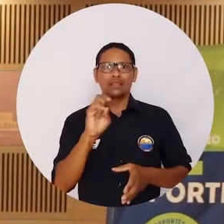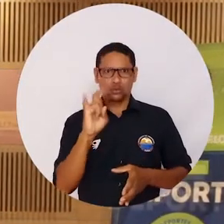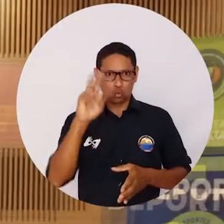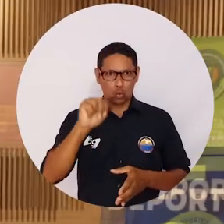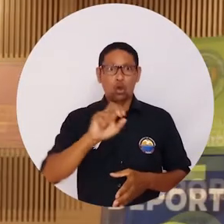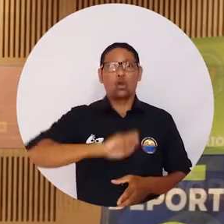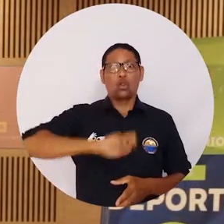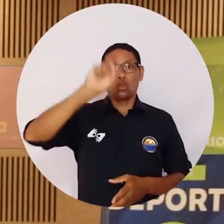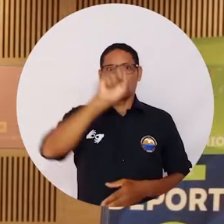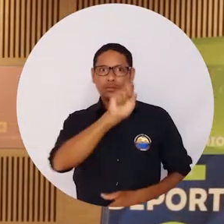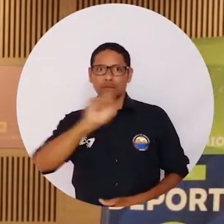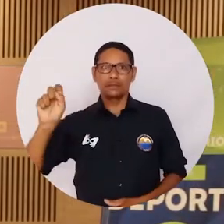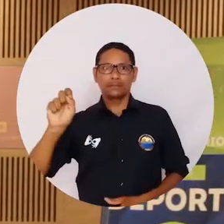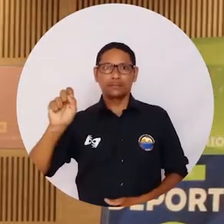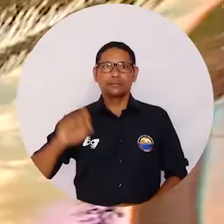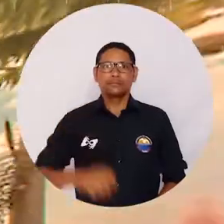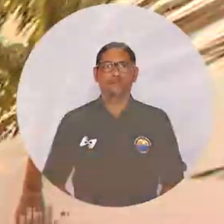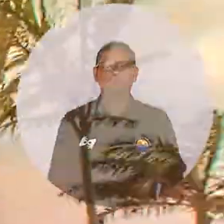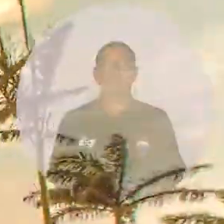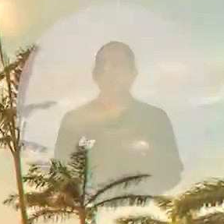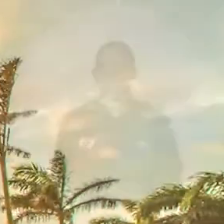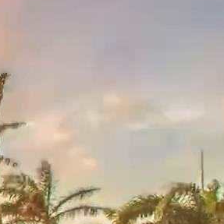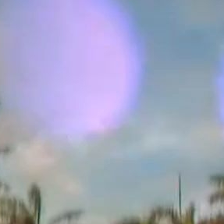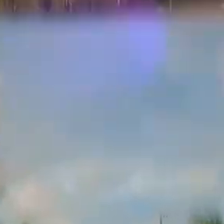Universidades ASCUN, Nodo Noroccidente.